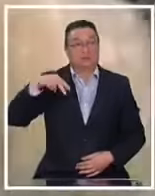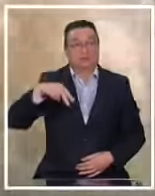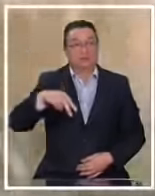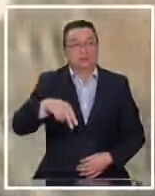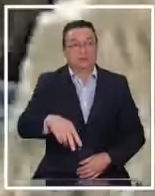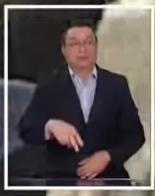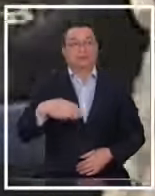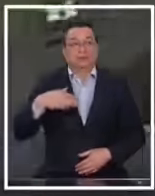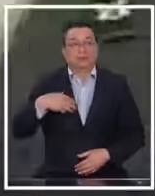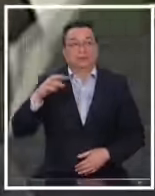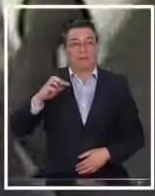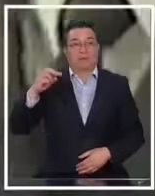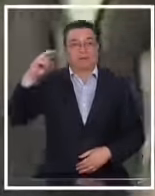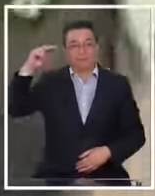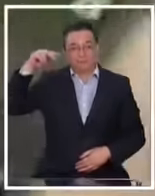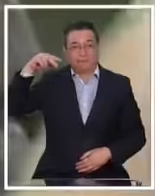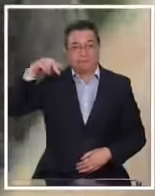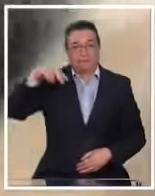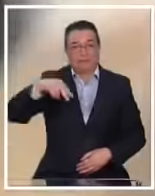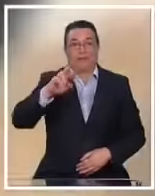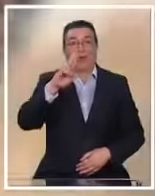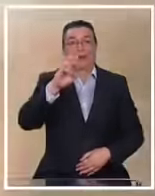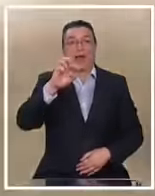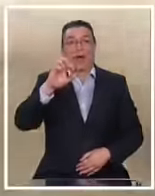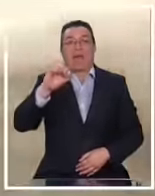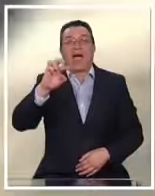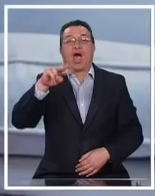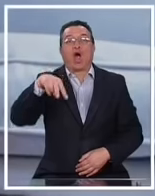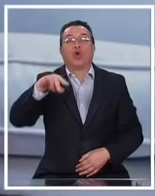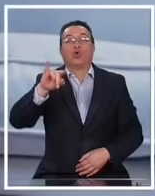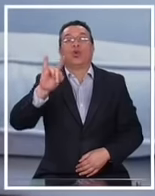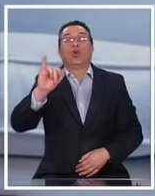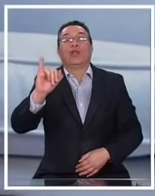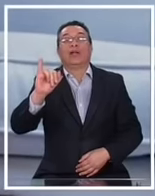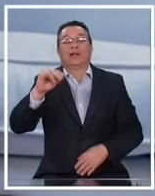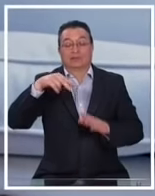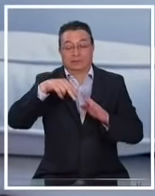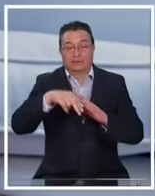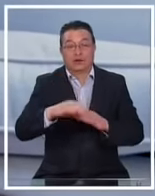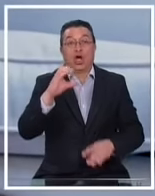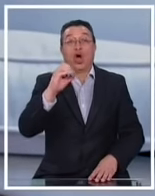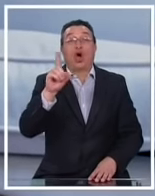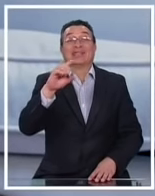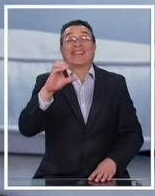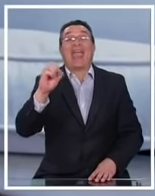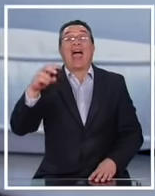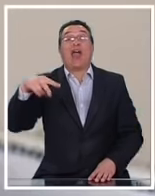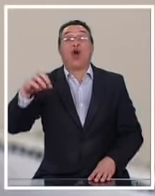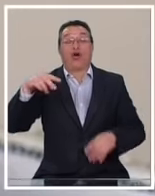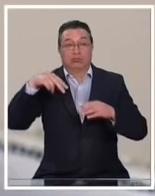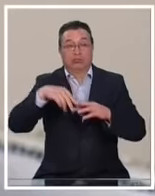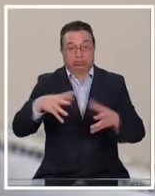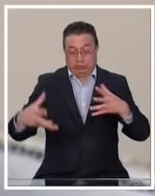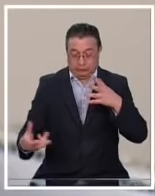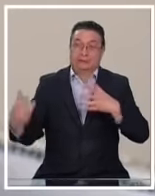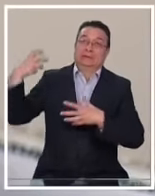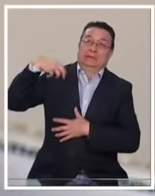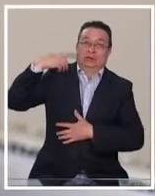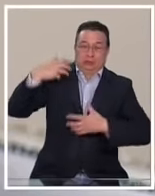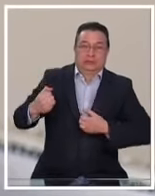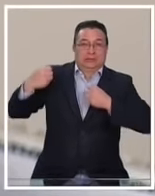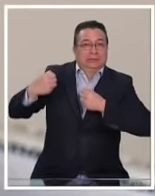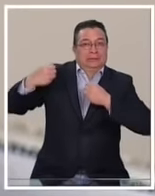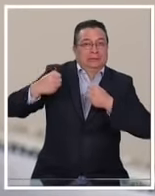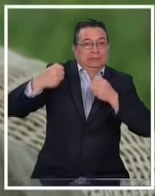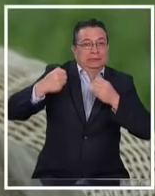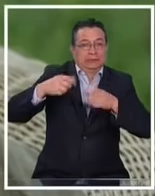empieza a bajar por Baja Rapa Nui, empieza a bajar por Océano y la gente llevándolo ya en anda hasta que logra